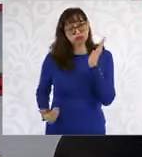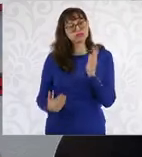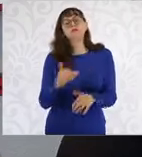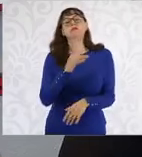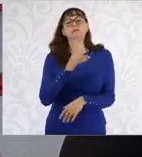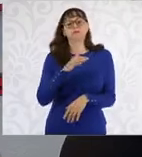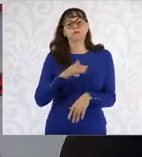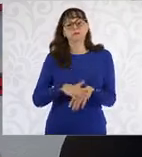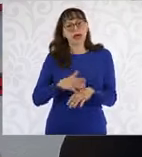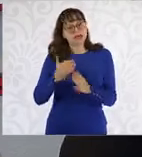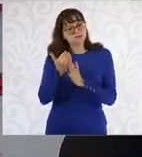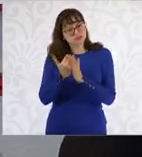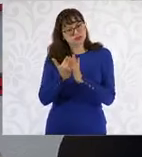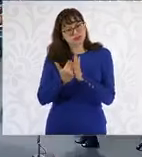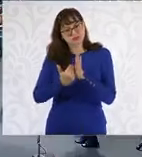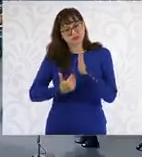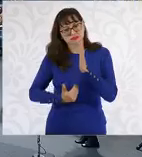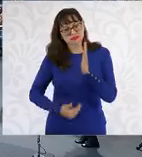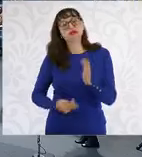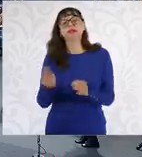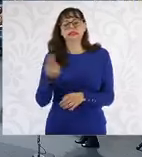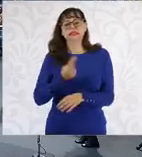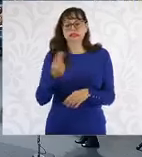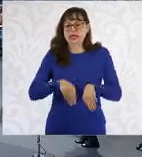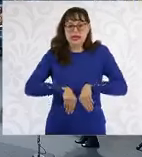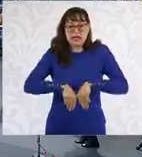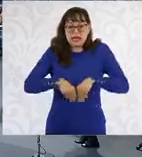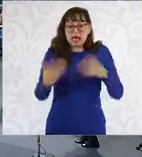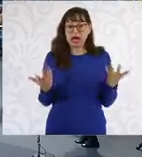pendiente hacia abajo, negativa.